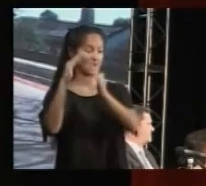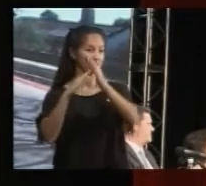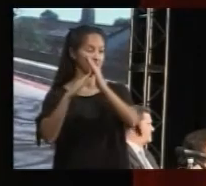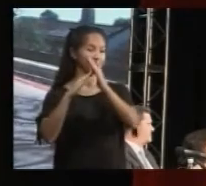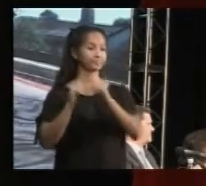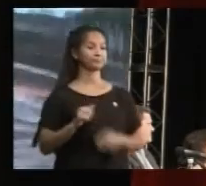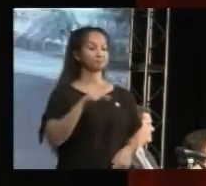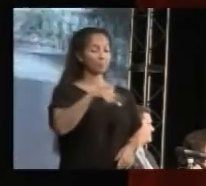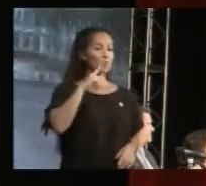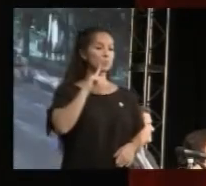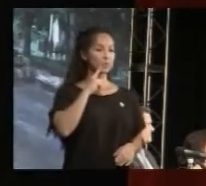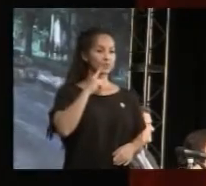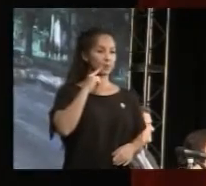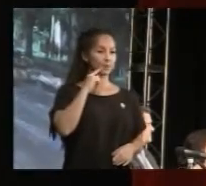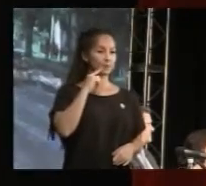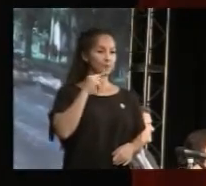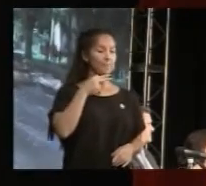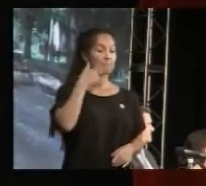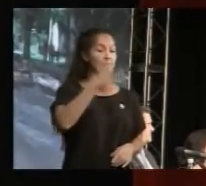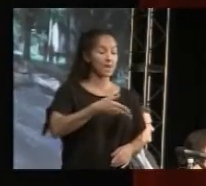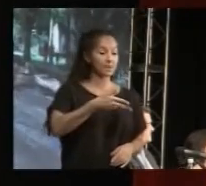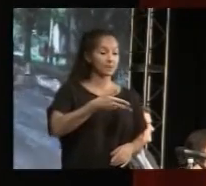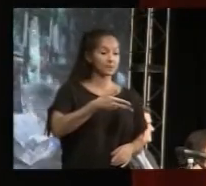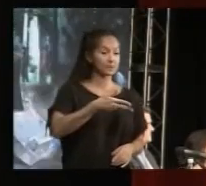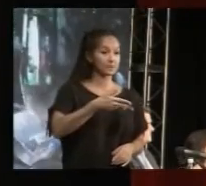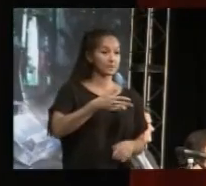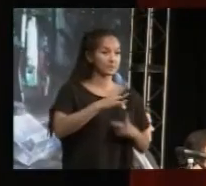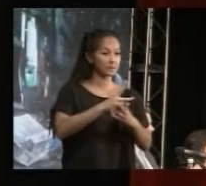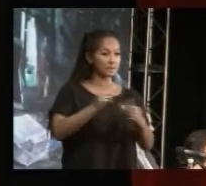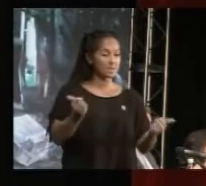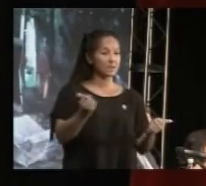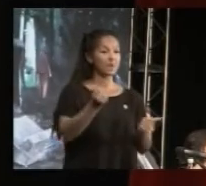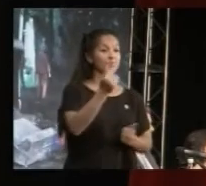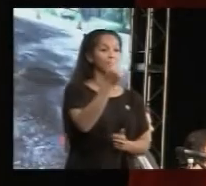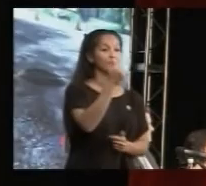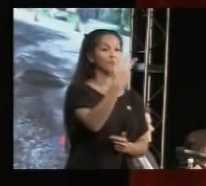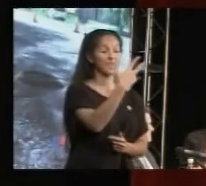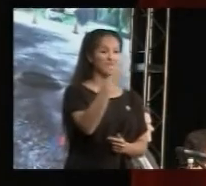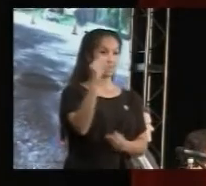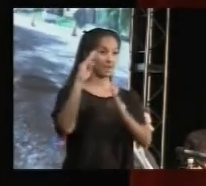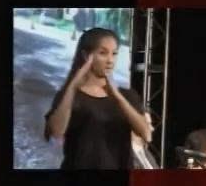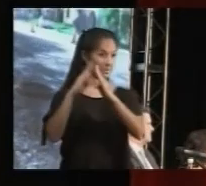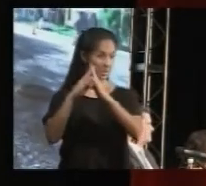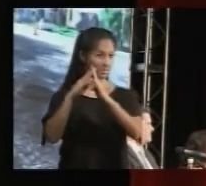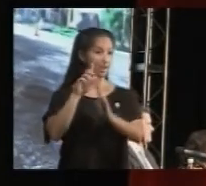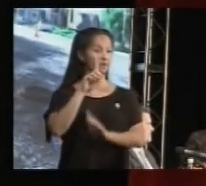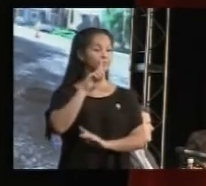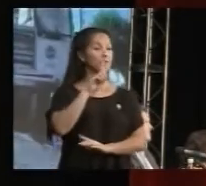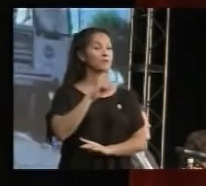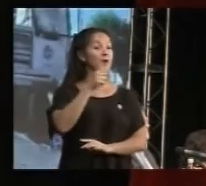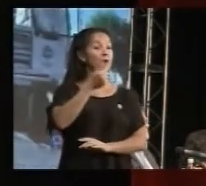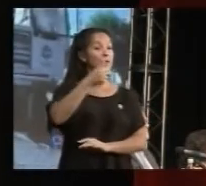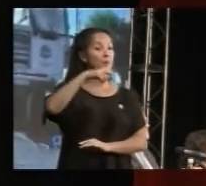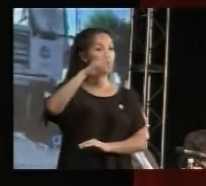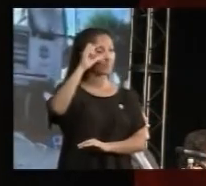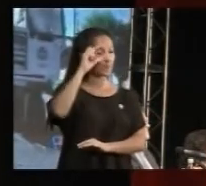por el municipio. Esto hay que agregar que está pronto a finalizar 300 viviendas que el IAPB está construyendo en la zona de Don